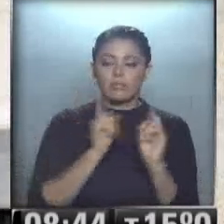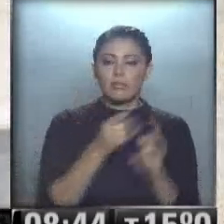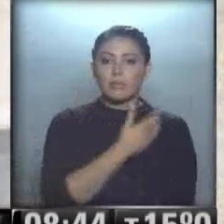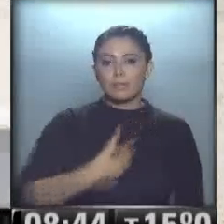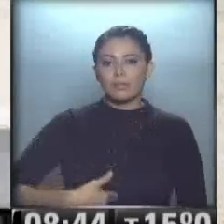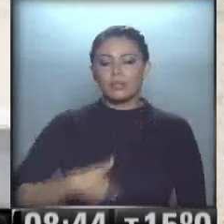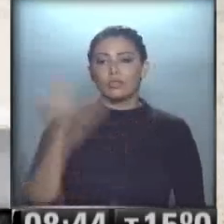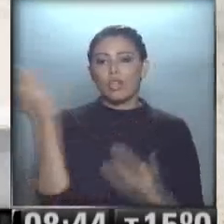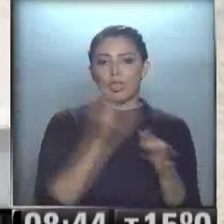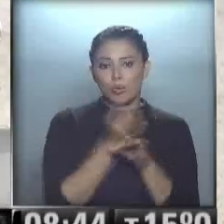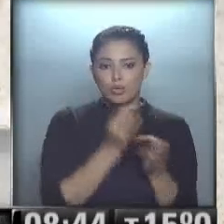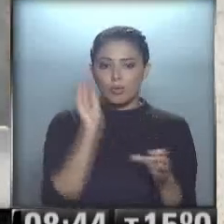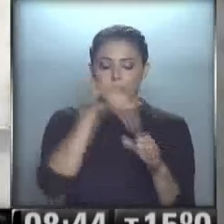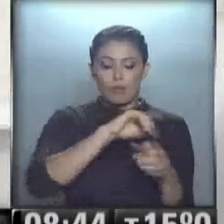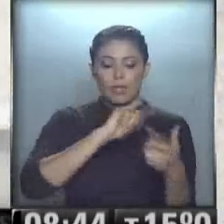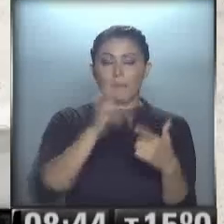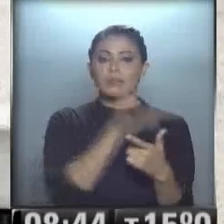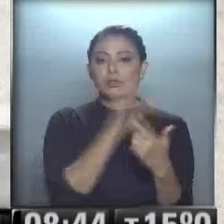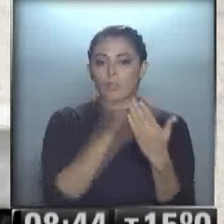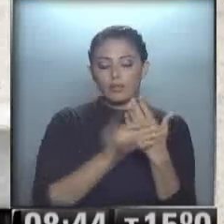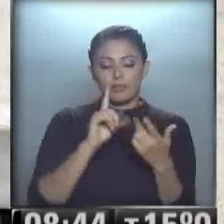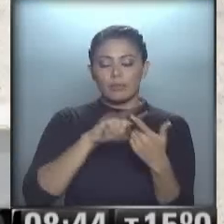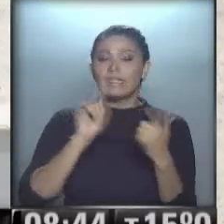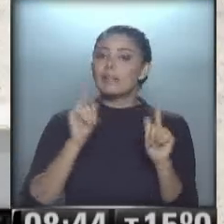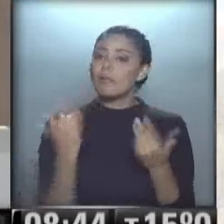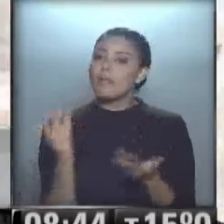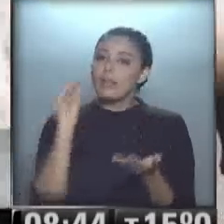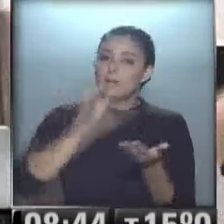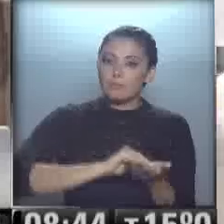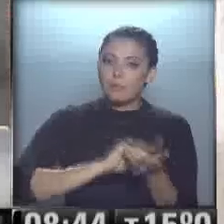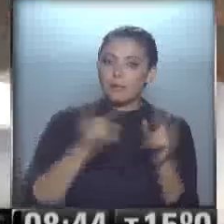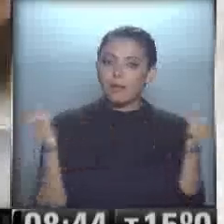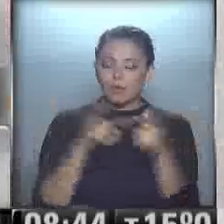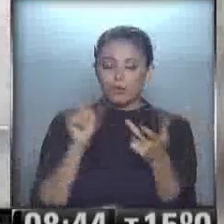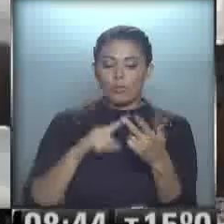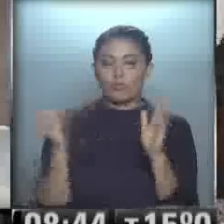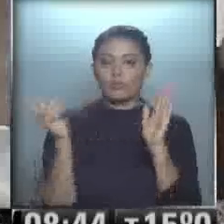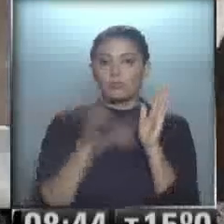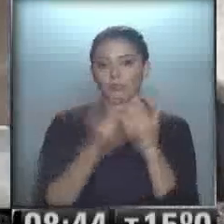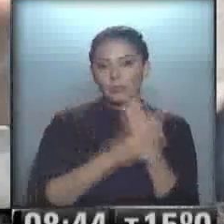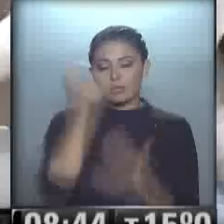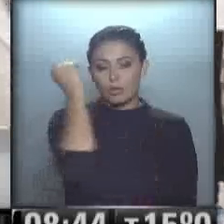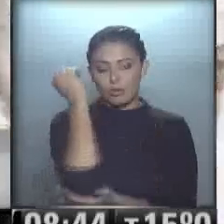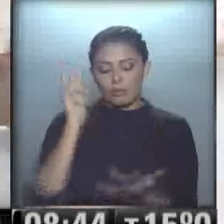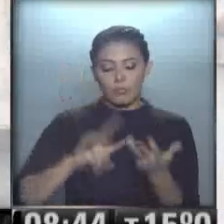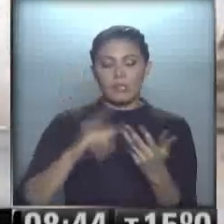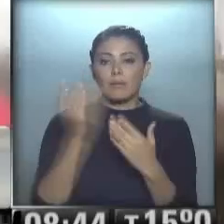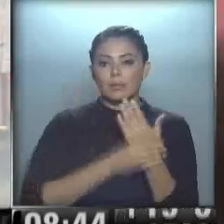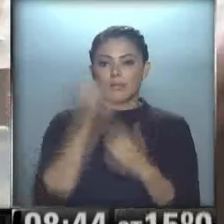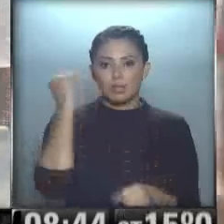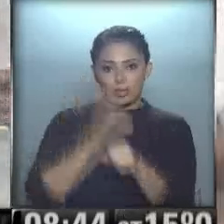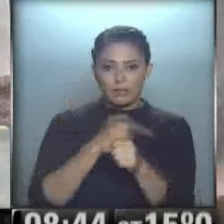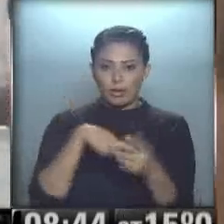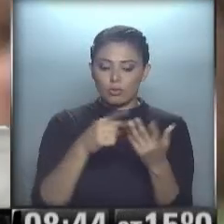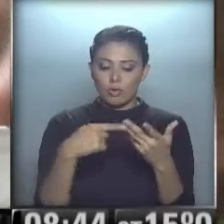ministro de Educación Alberto sileon y de capitanich y quienes podrían agregarse a la reunión son los titulares de economía exel kisil y de trabajo Carlos